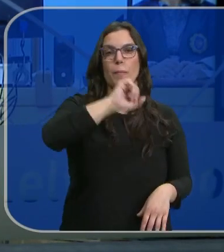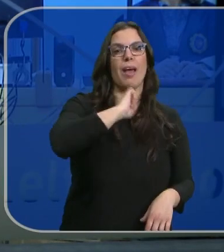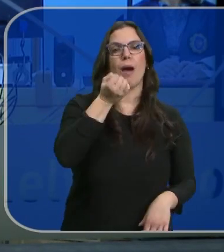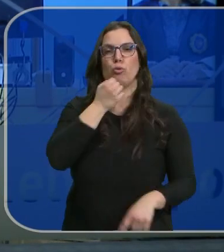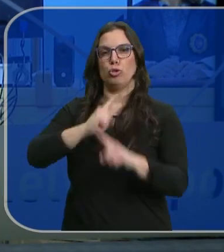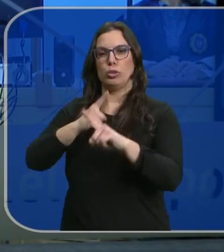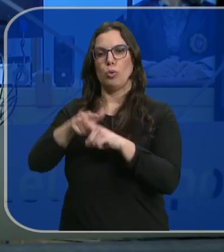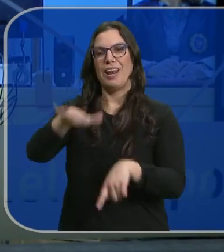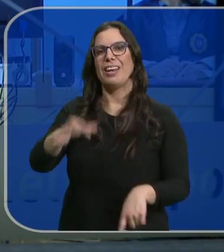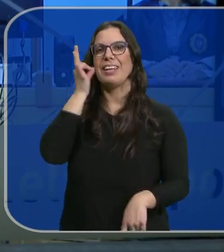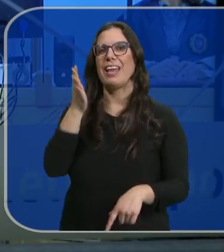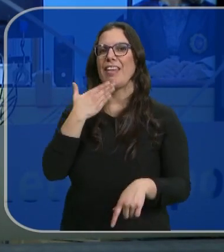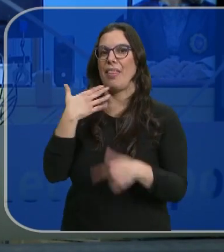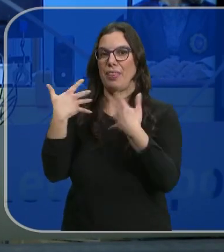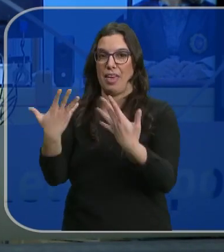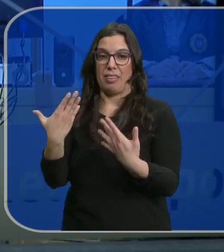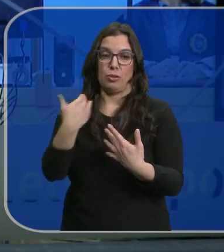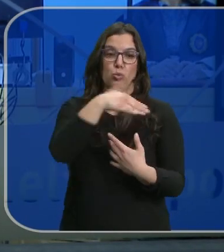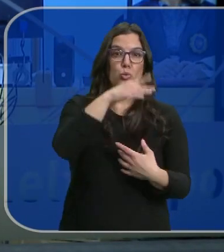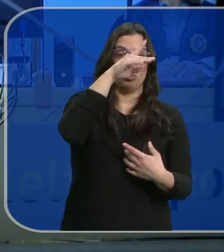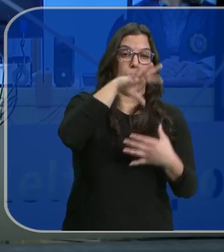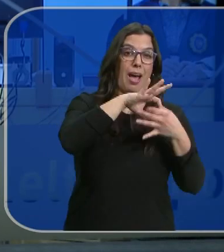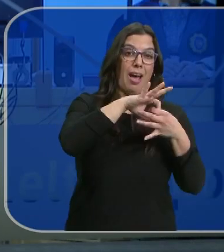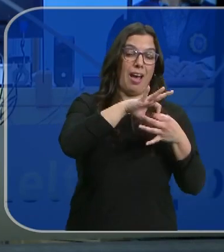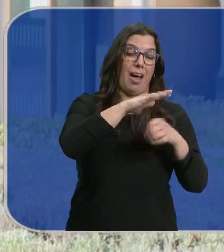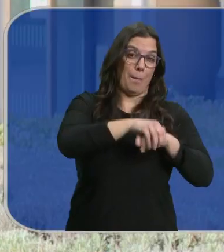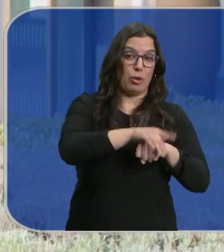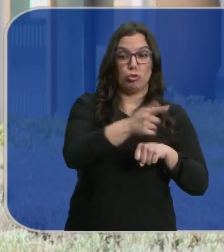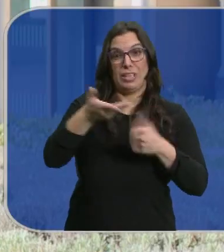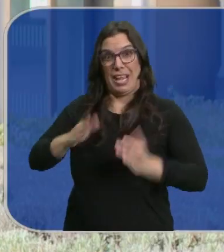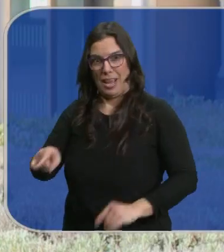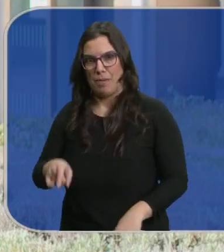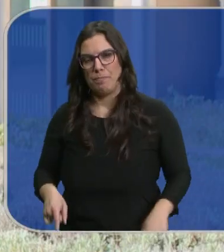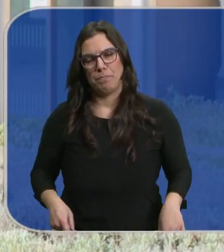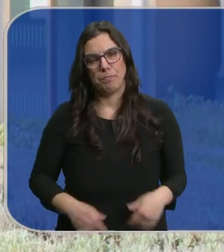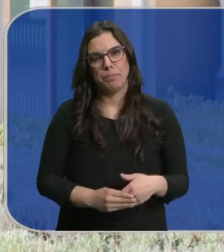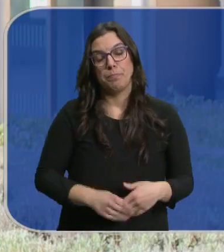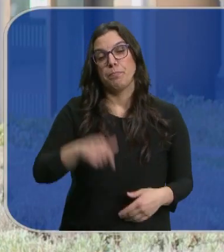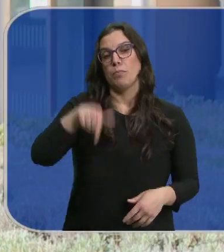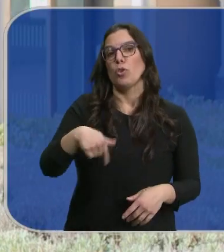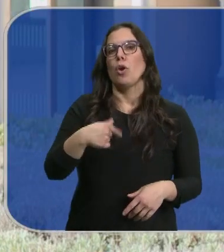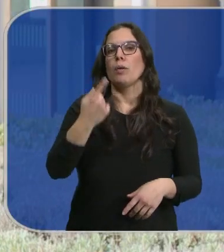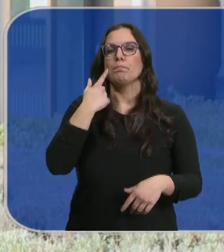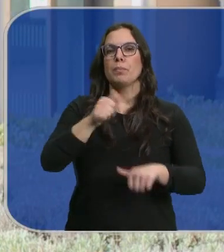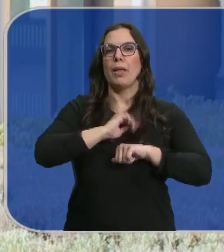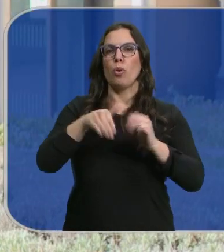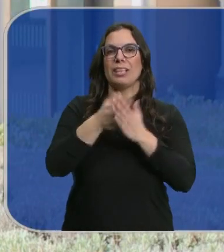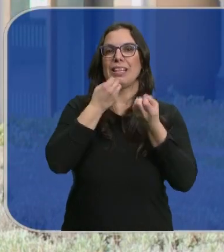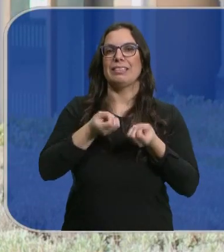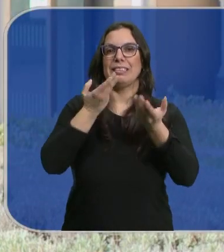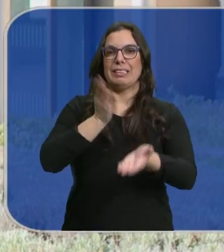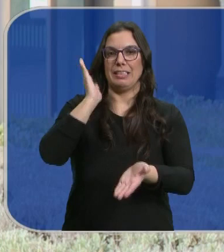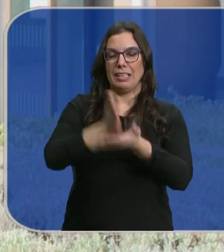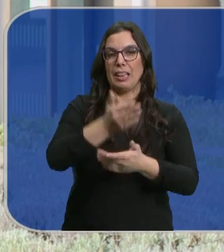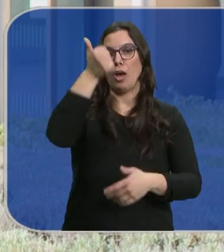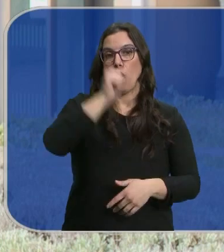niña de 10 años, hija de unos amigos. Hoy ha quedado visto para sentencia el juicio contra